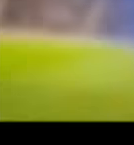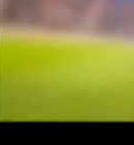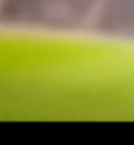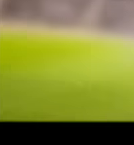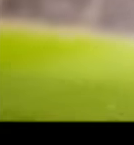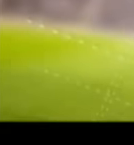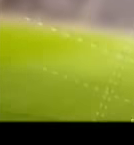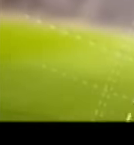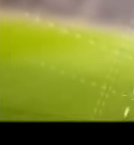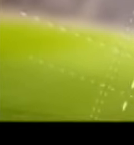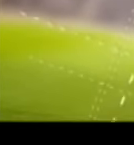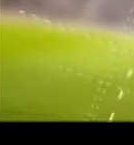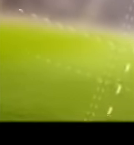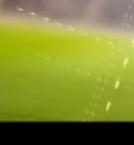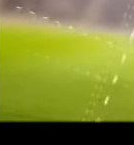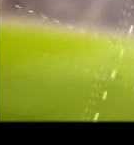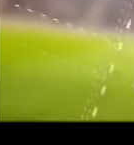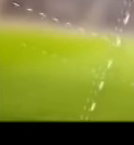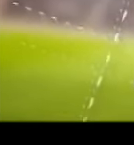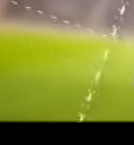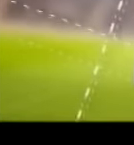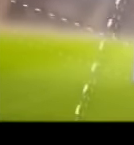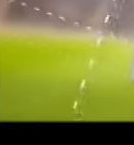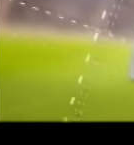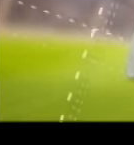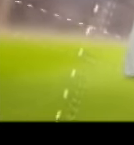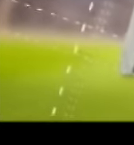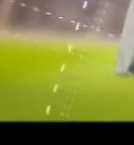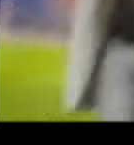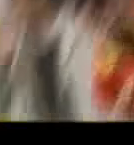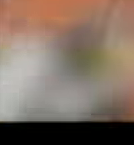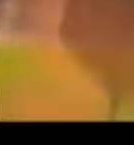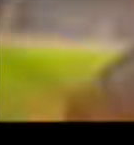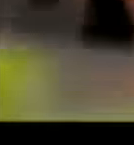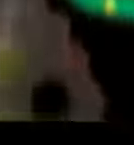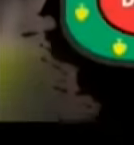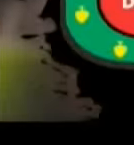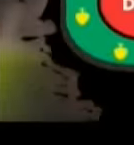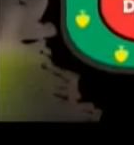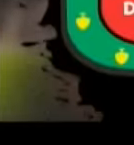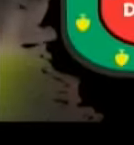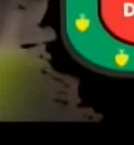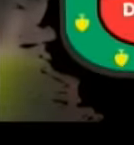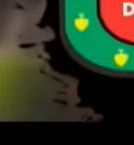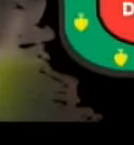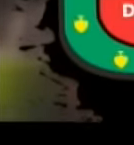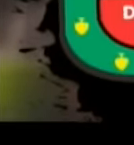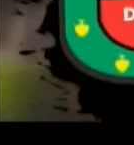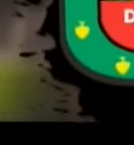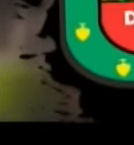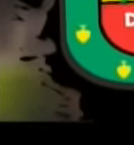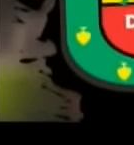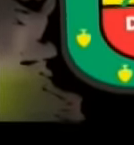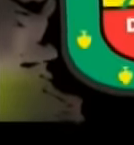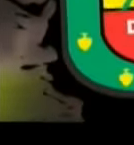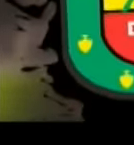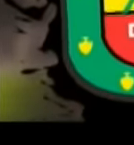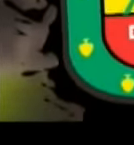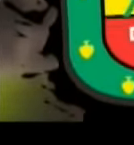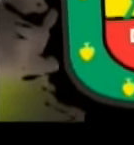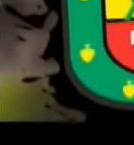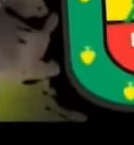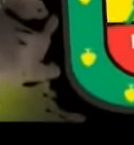Tabaré Silva tendrá un duro reto, recuperar la racha ganadora. Deportivo Cuenca frente a Sociedad Deportiva